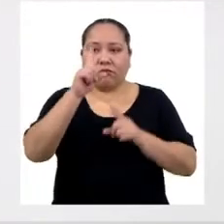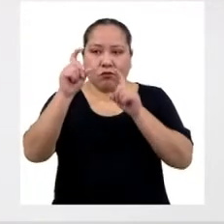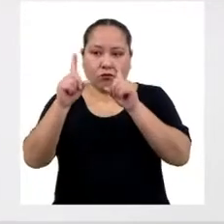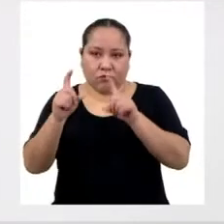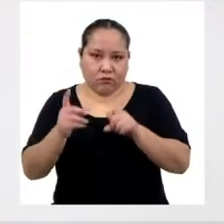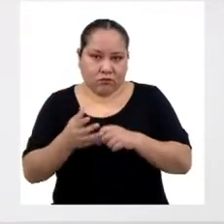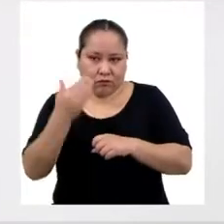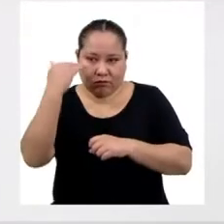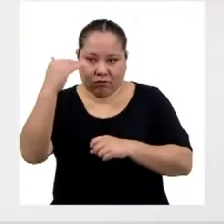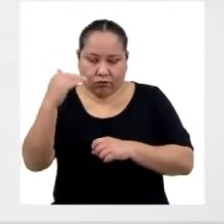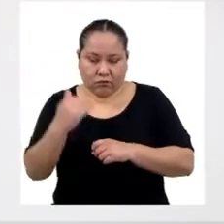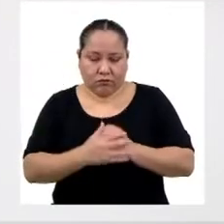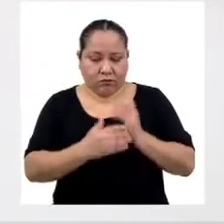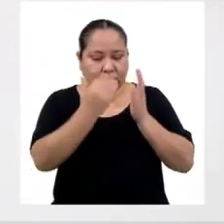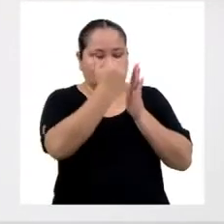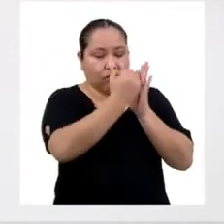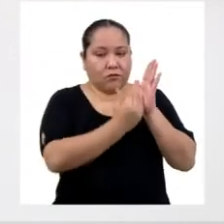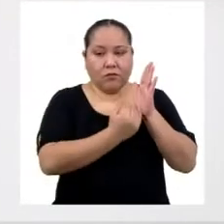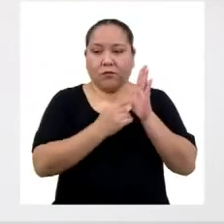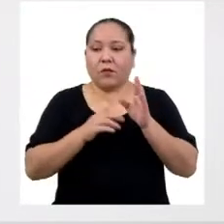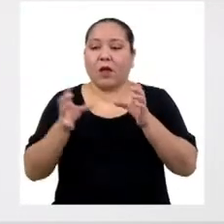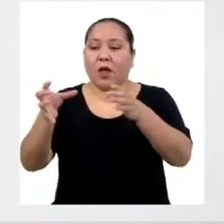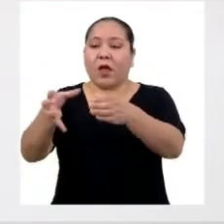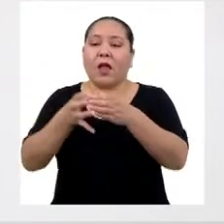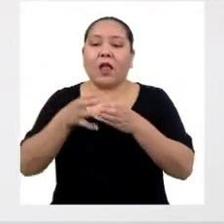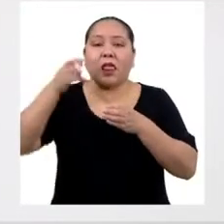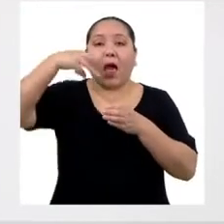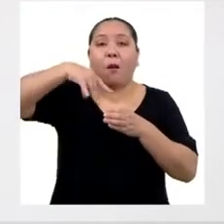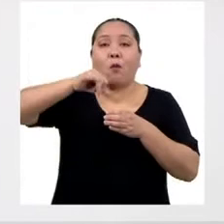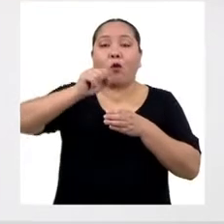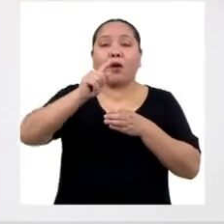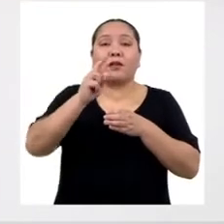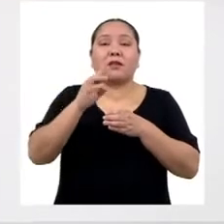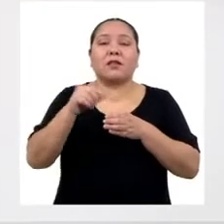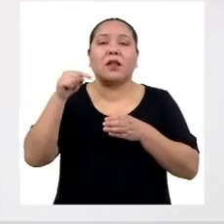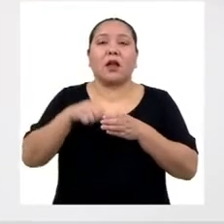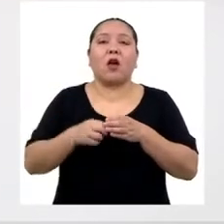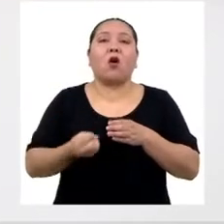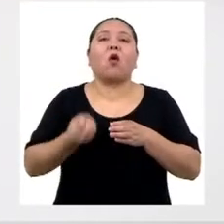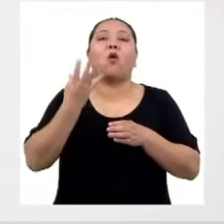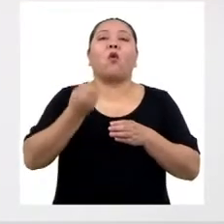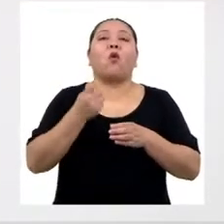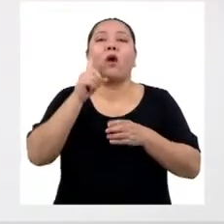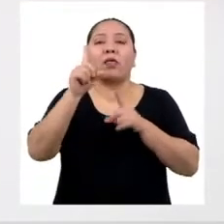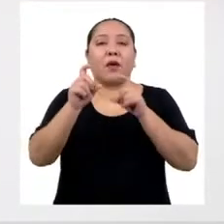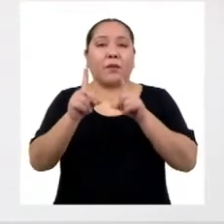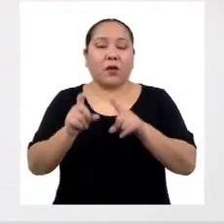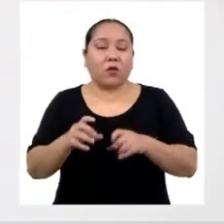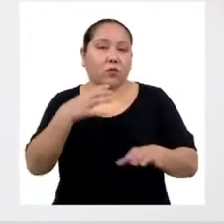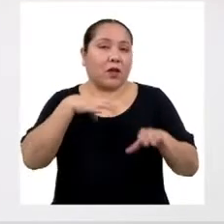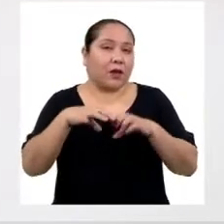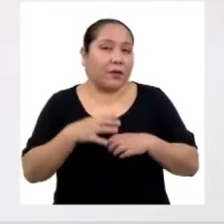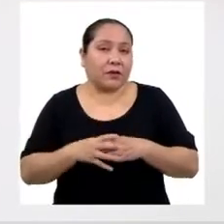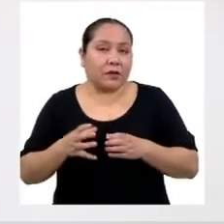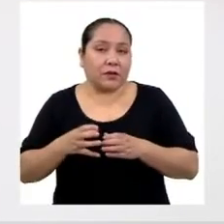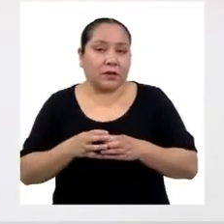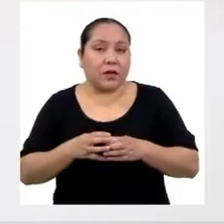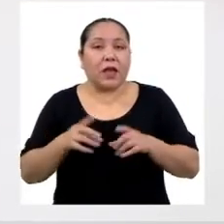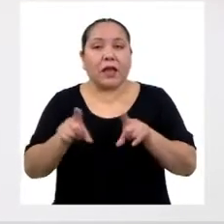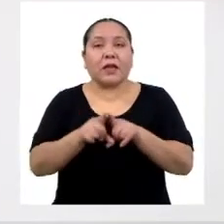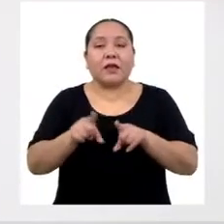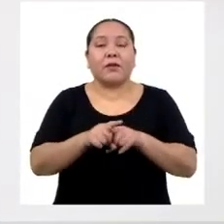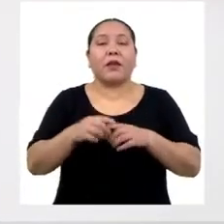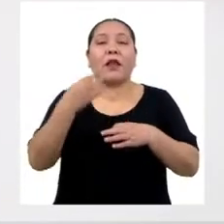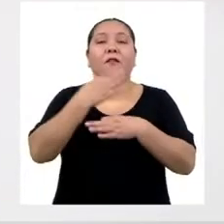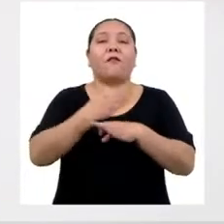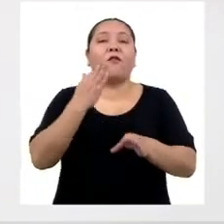puntos: la muestra de nuestra investigación, el número y cantidad de preguntas que haremos, así como el